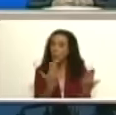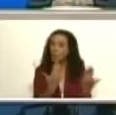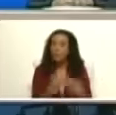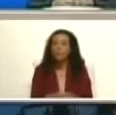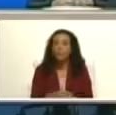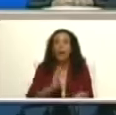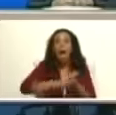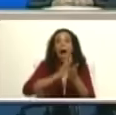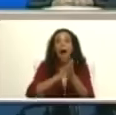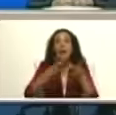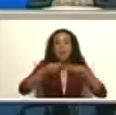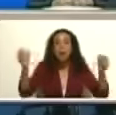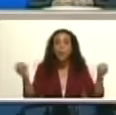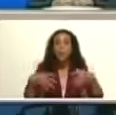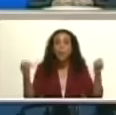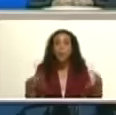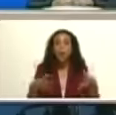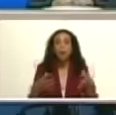Harina de trigo,